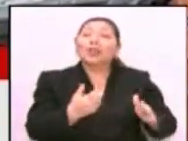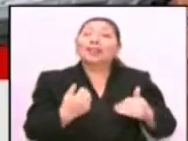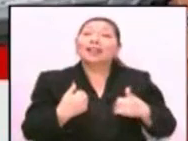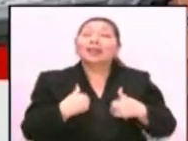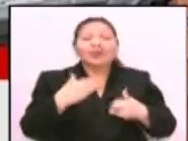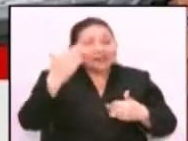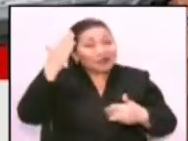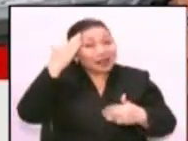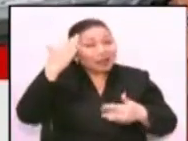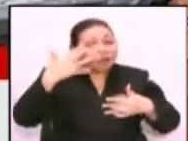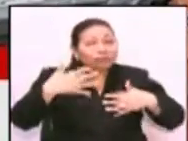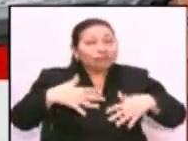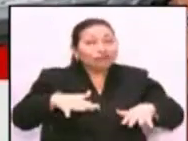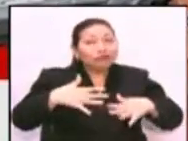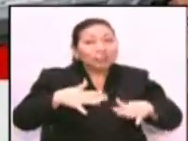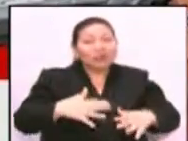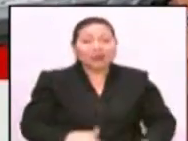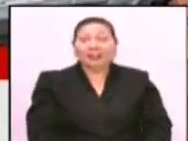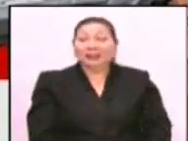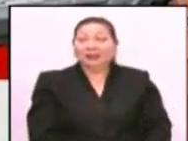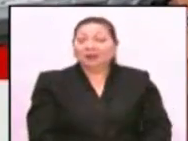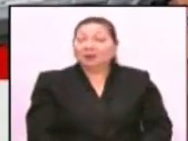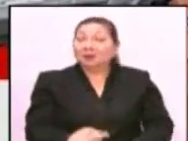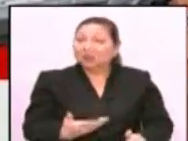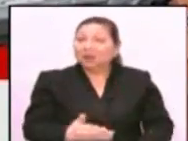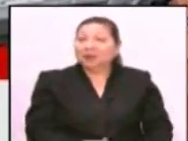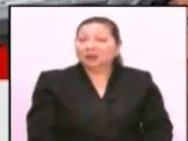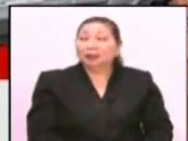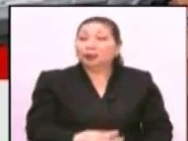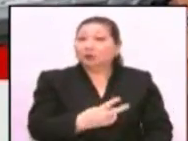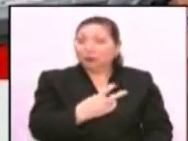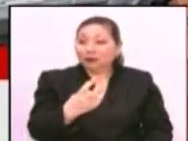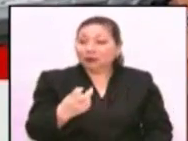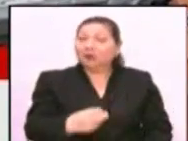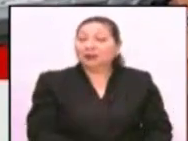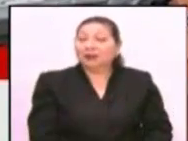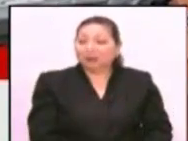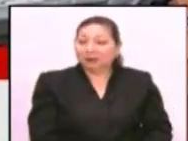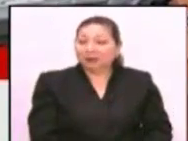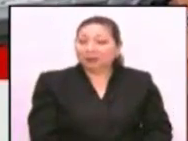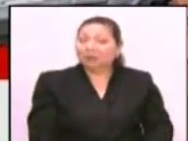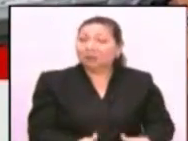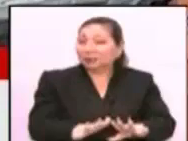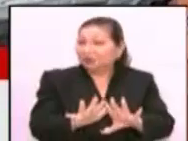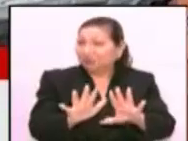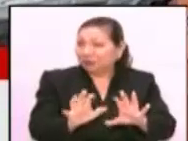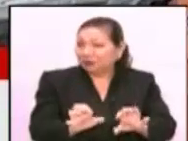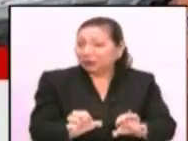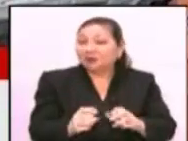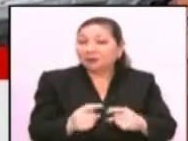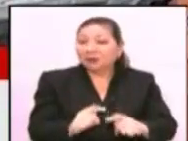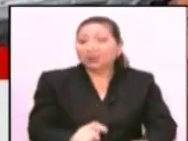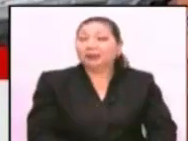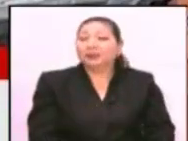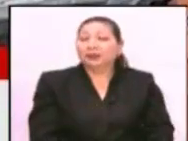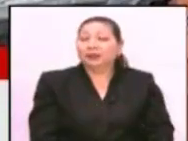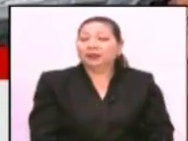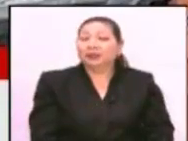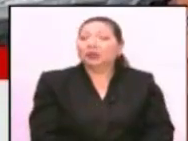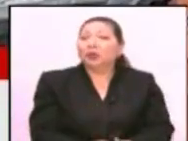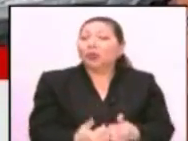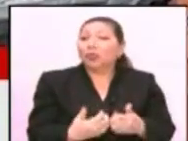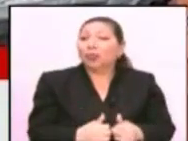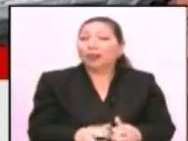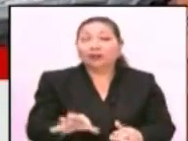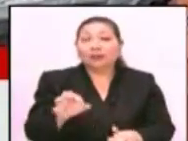tenían conocimiento de sistemas técnicos de postura, salieron aproximadamente unas 200, pasaron en una evaluación y le permitieron al final con el